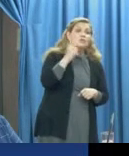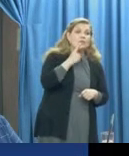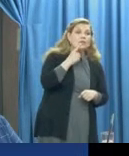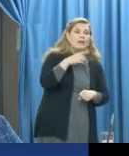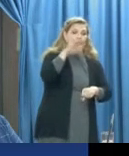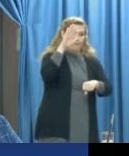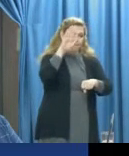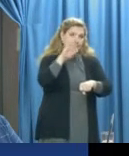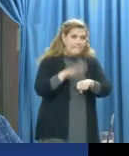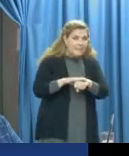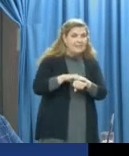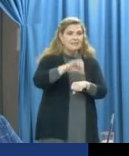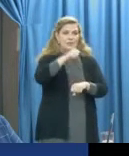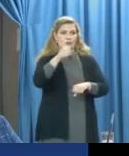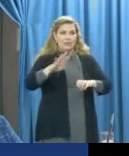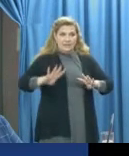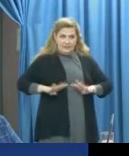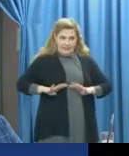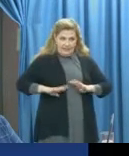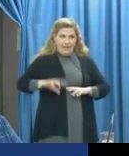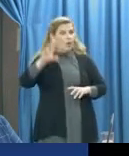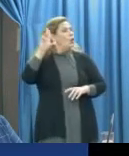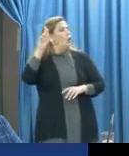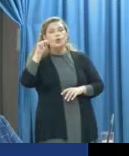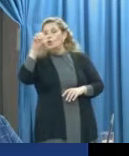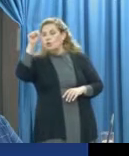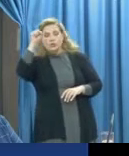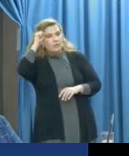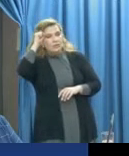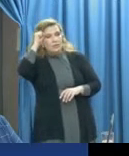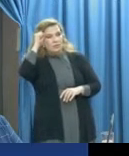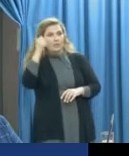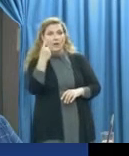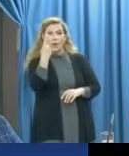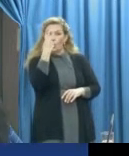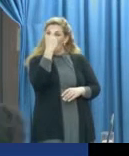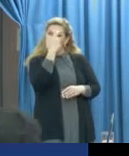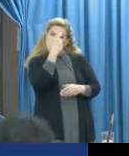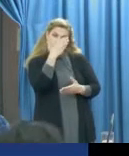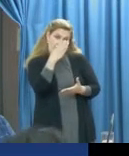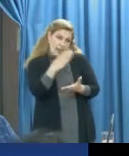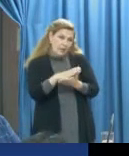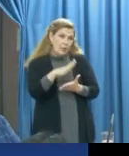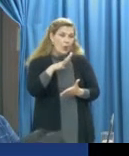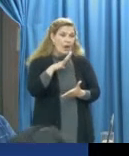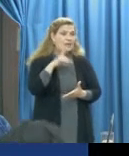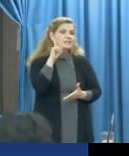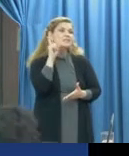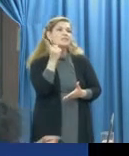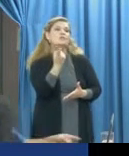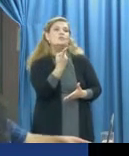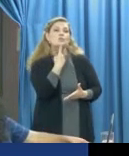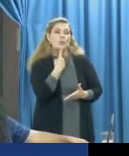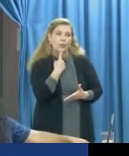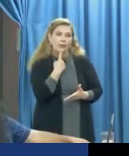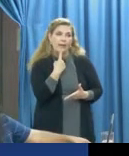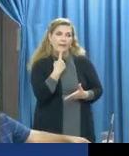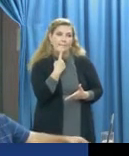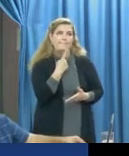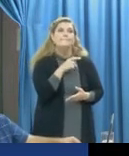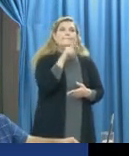características. Las no sindrómicas, el único rasgo es la sordera. Tanto